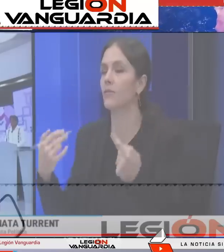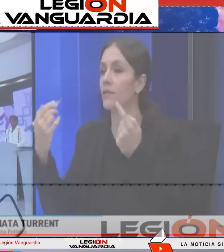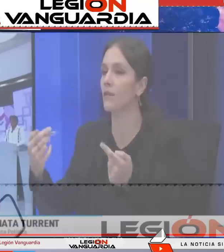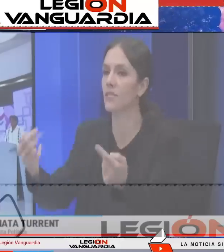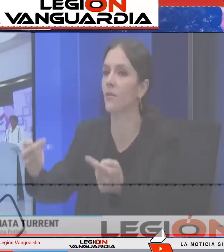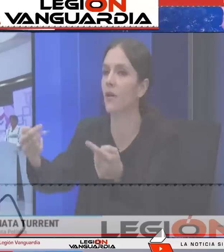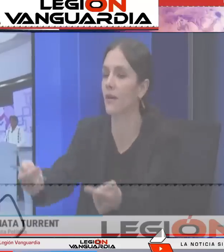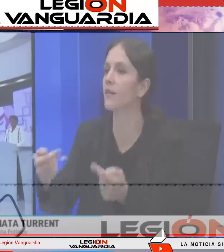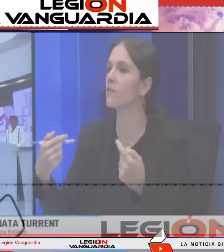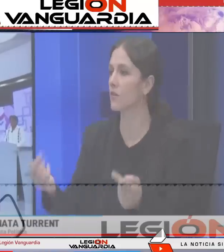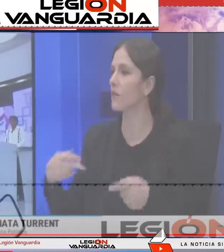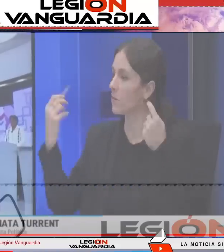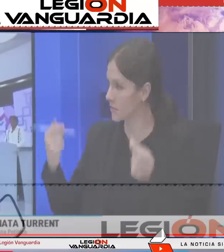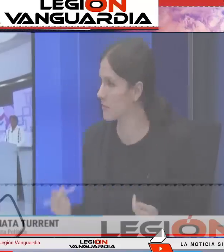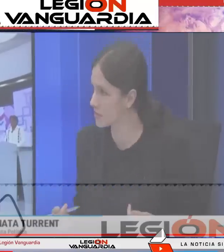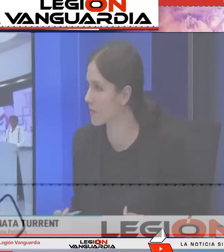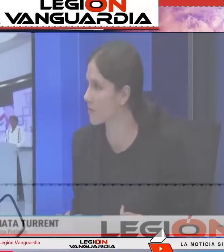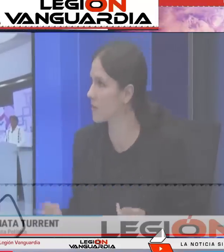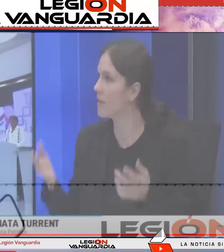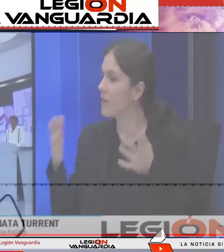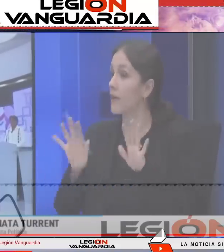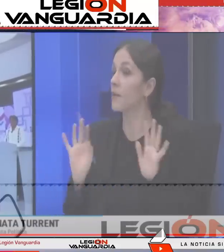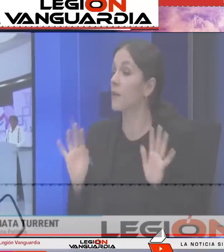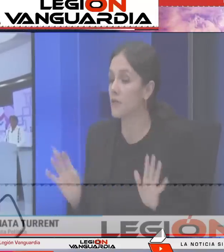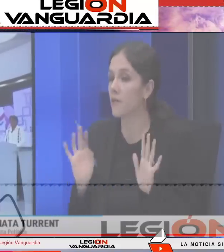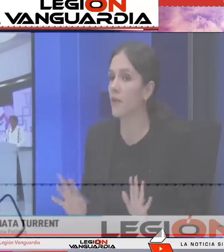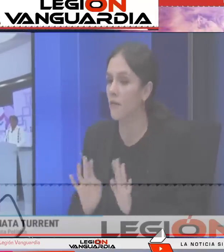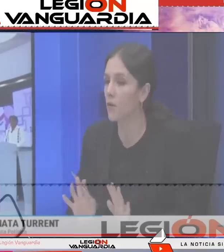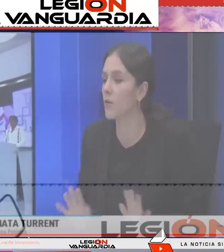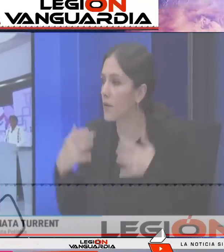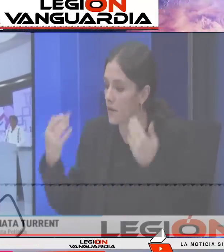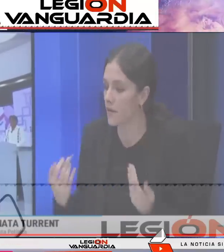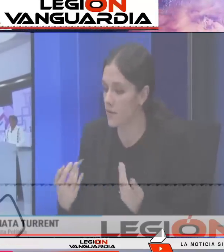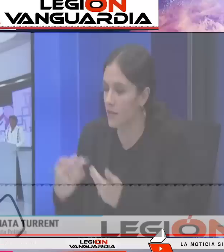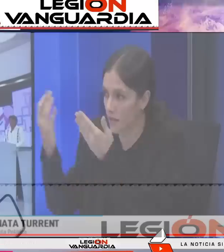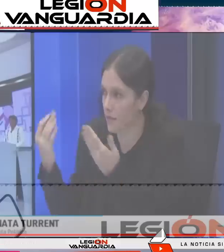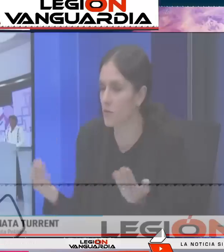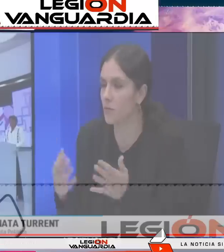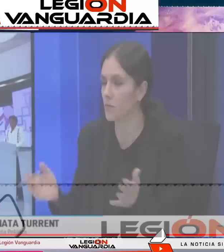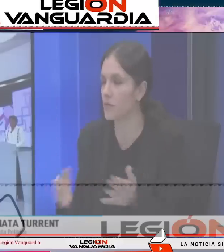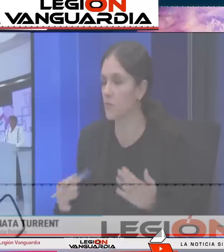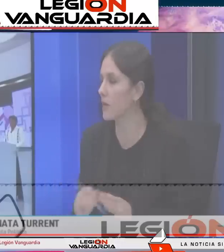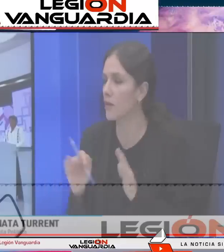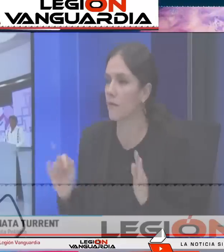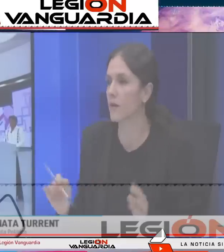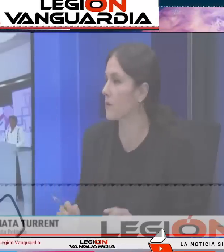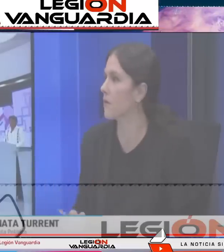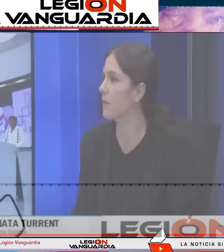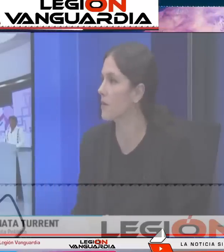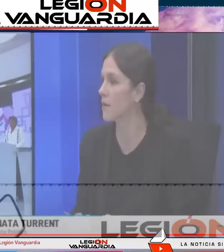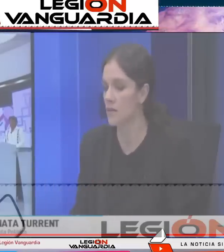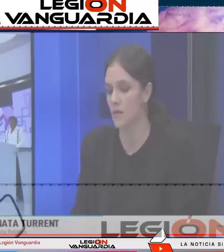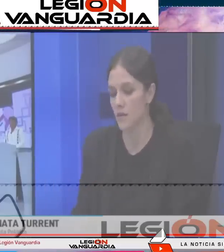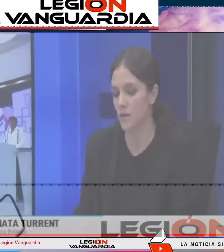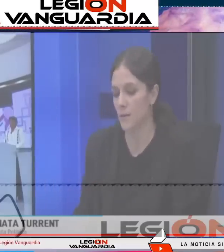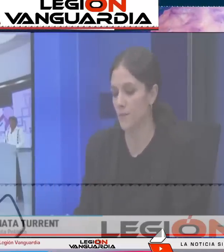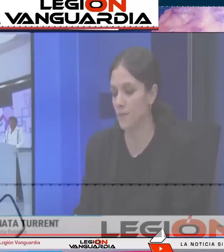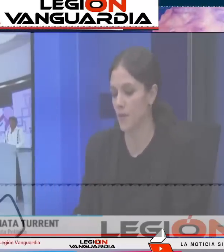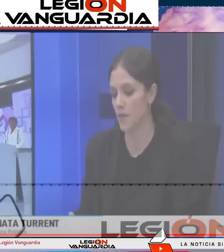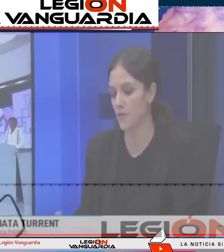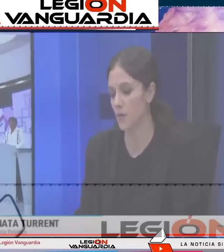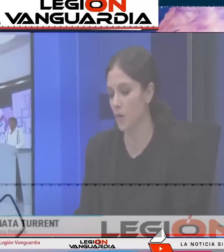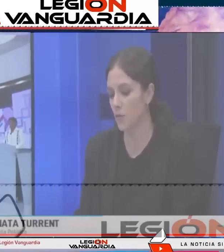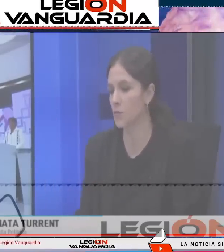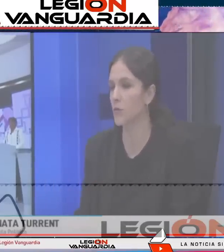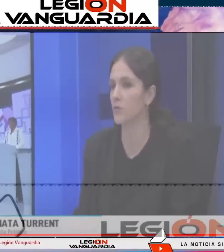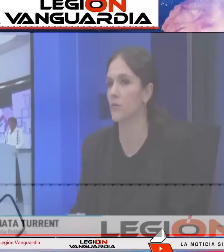en esta cosa de seguir pensando que la gente es tonta y que porque se vistan de rosa, la gente no va a saber que abajo de ese traje rosa, pues traen su playera verde de toda la vida. Uh-huh.